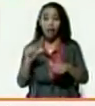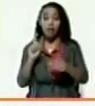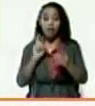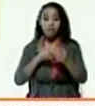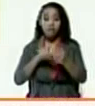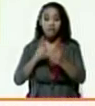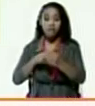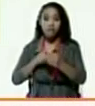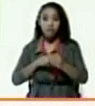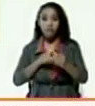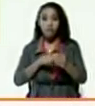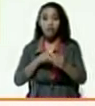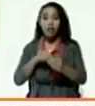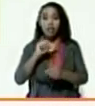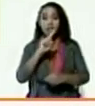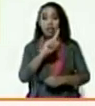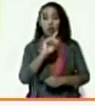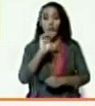inscritos